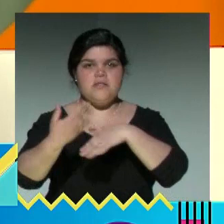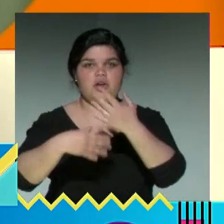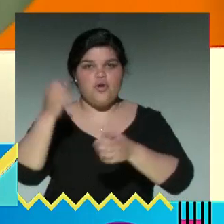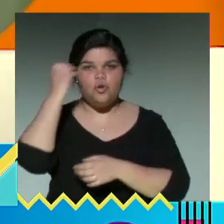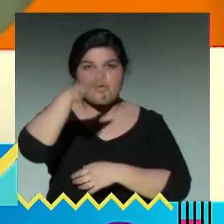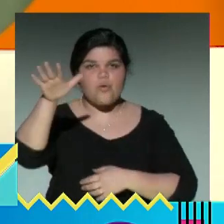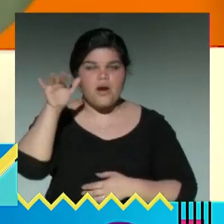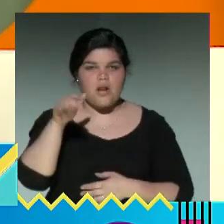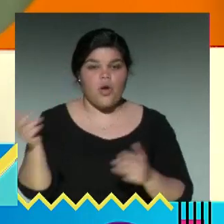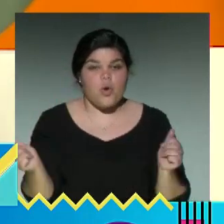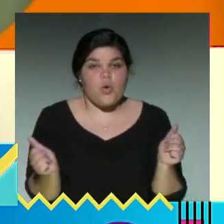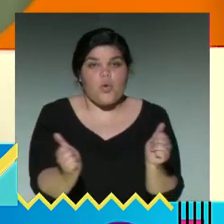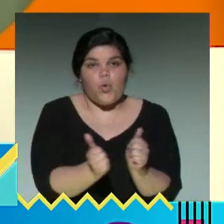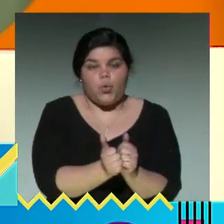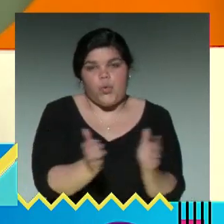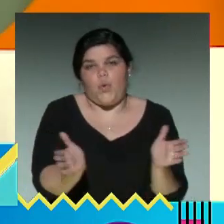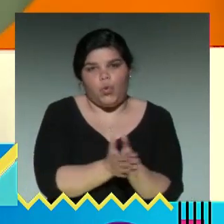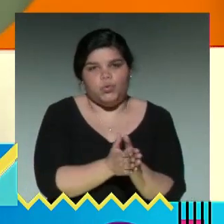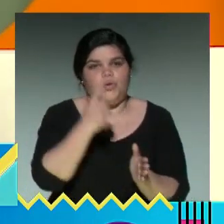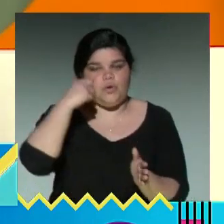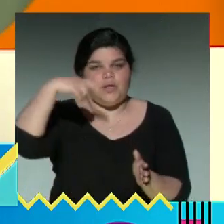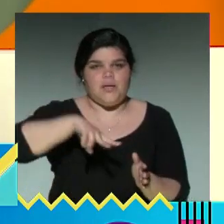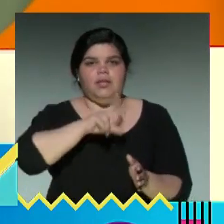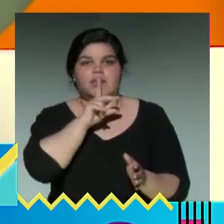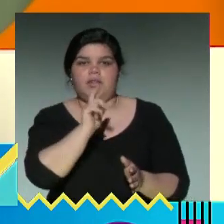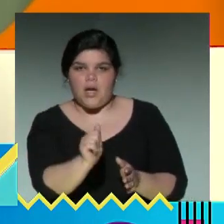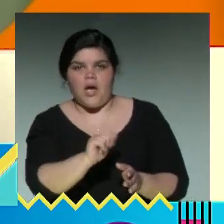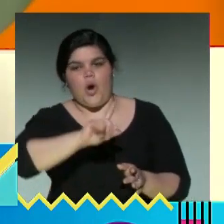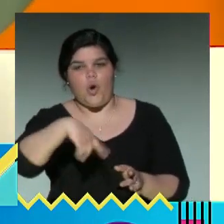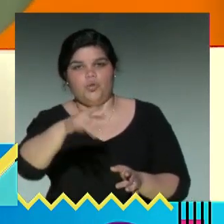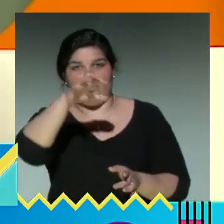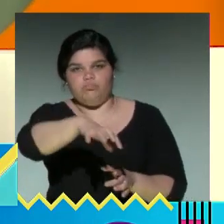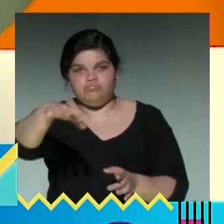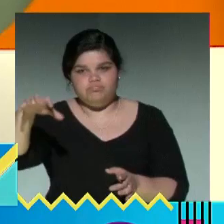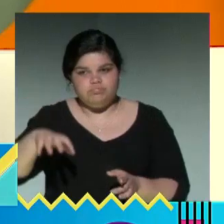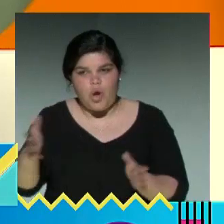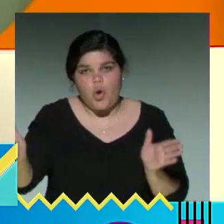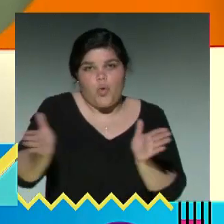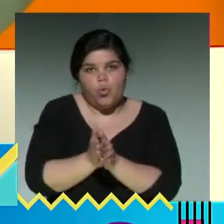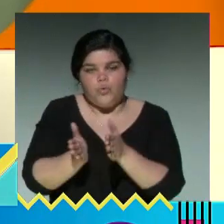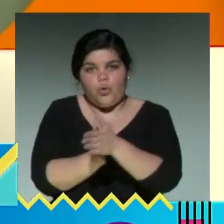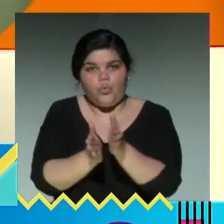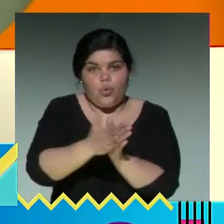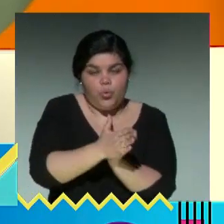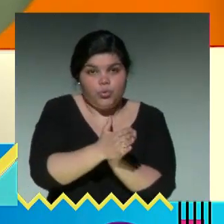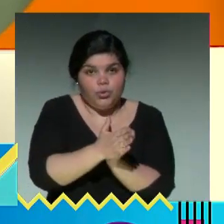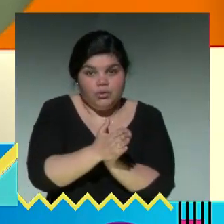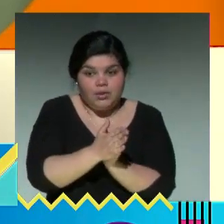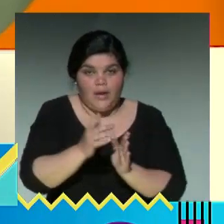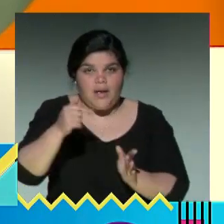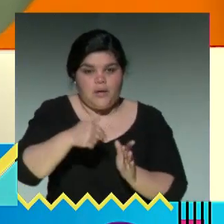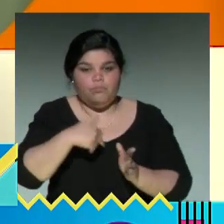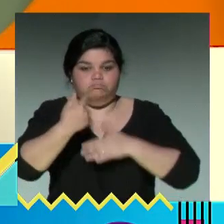conjunto, por supuesto, con las instituciones, con el INTA y con otras instituciones también locales que participaron en ese proceso,